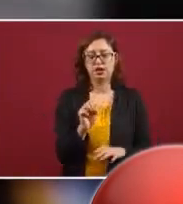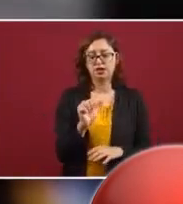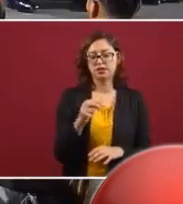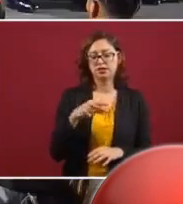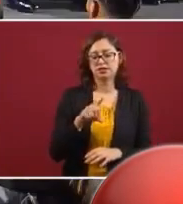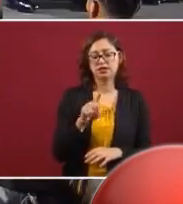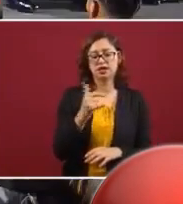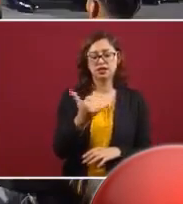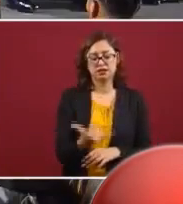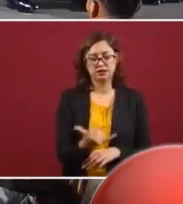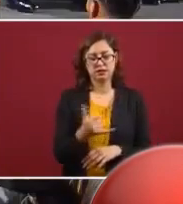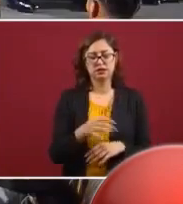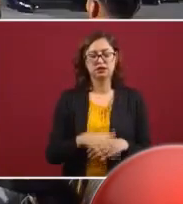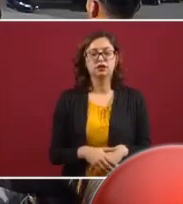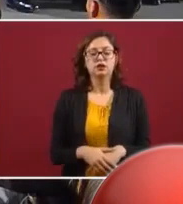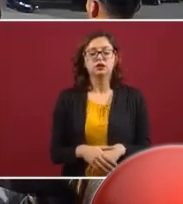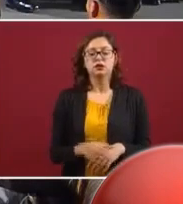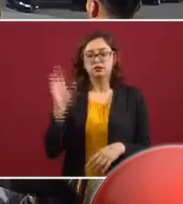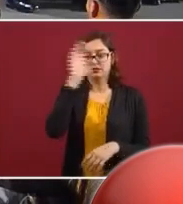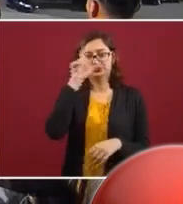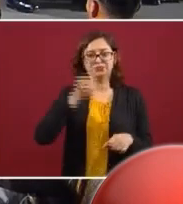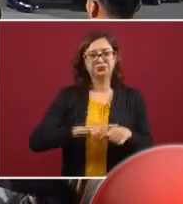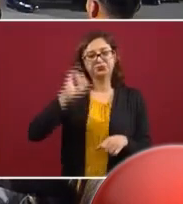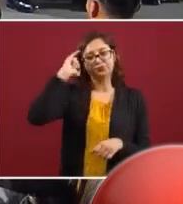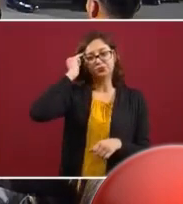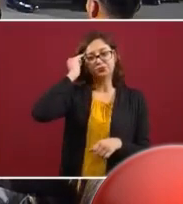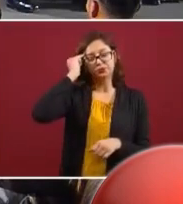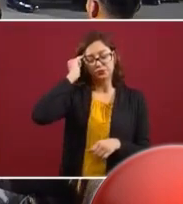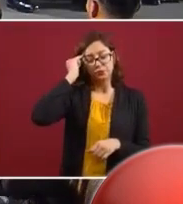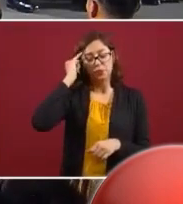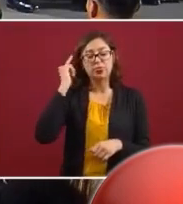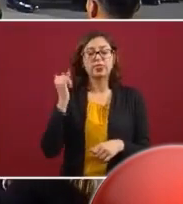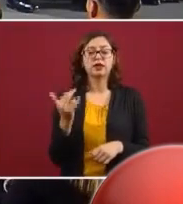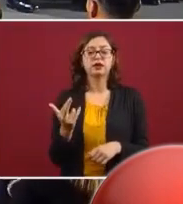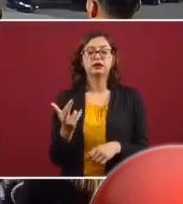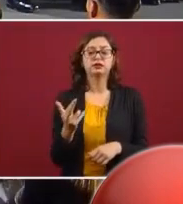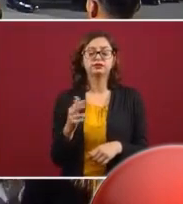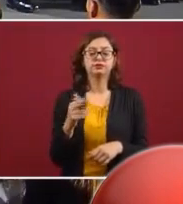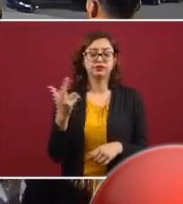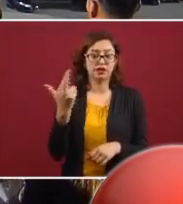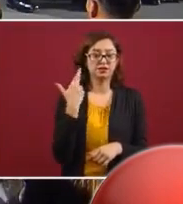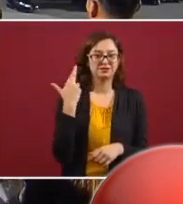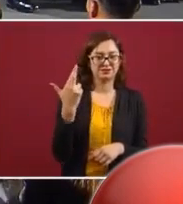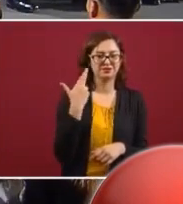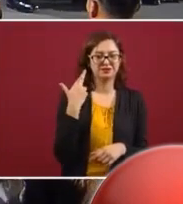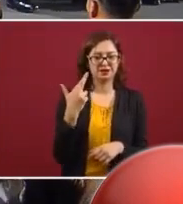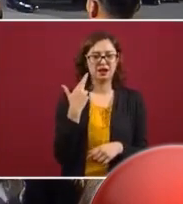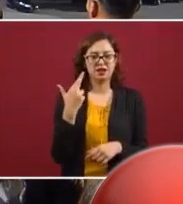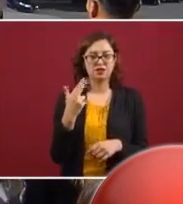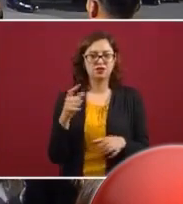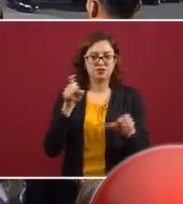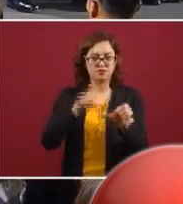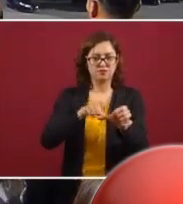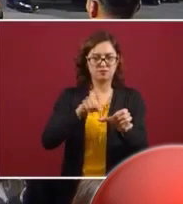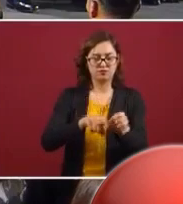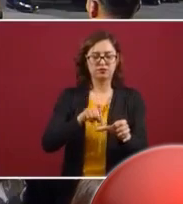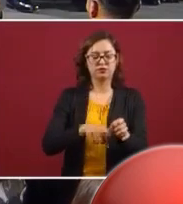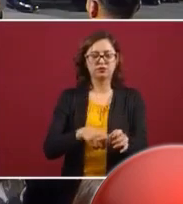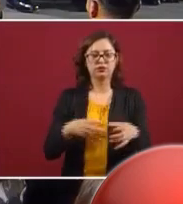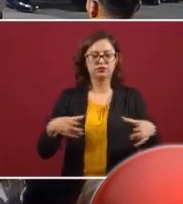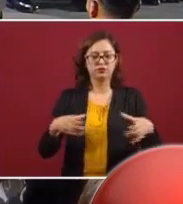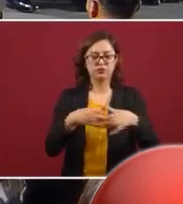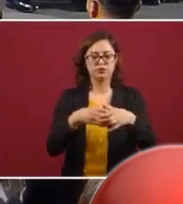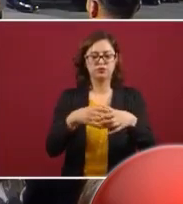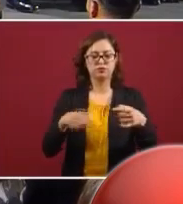Emigidio. Y en fortalecimiento de la cultura indígena está la radio Chinaca, que está integrado por los siguientes jóvenes, por las y los siguientes